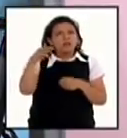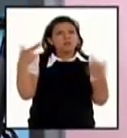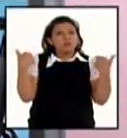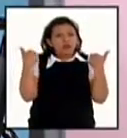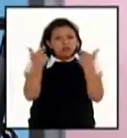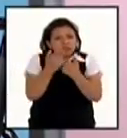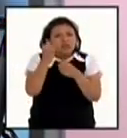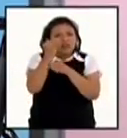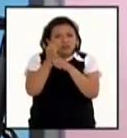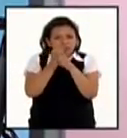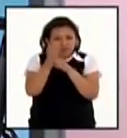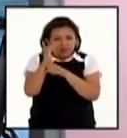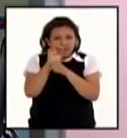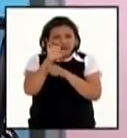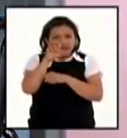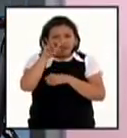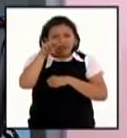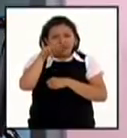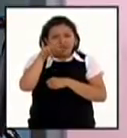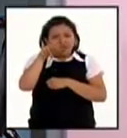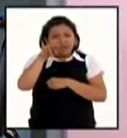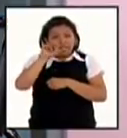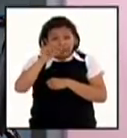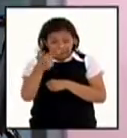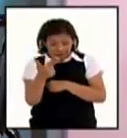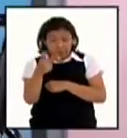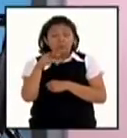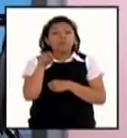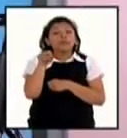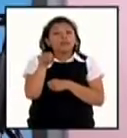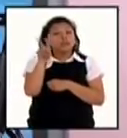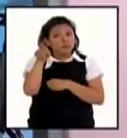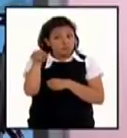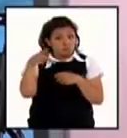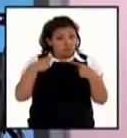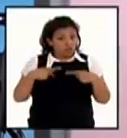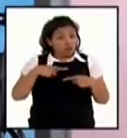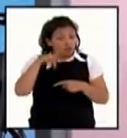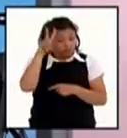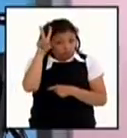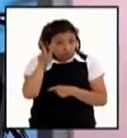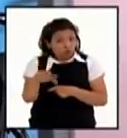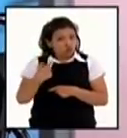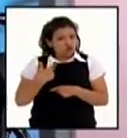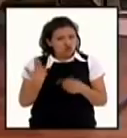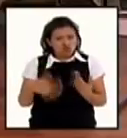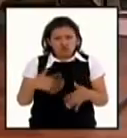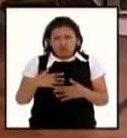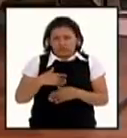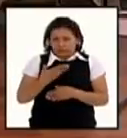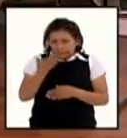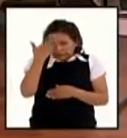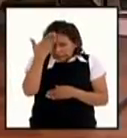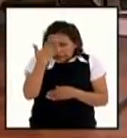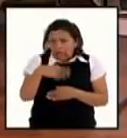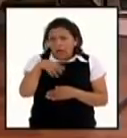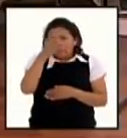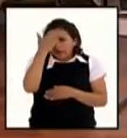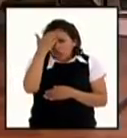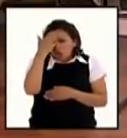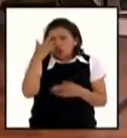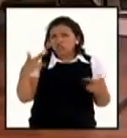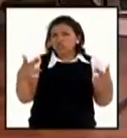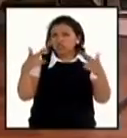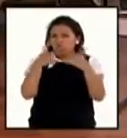investigador de la Escuela Nacional de Antropología, y además alguien que de verdad tiene una enorme sabiduría sobre religión y sociedad, Elio.